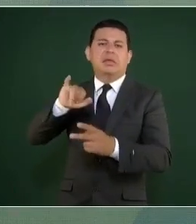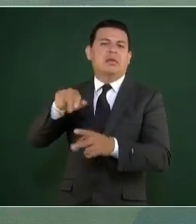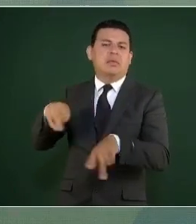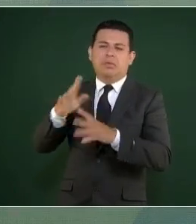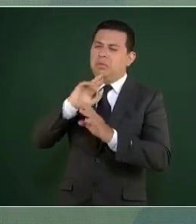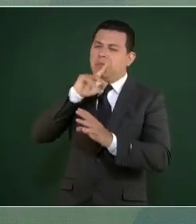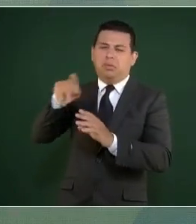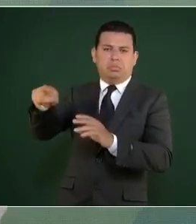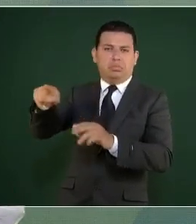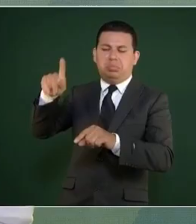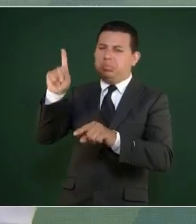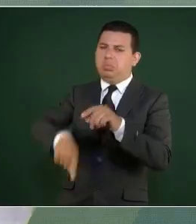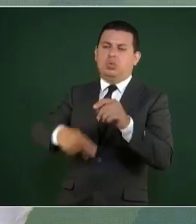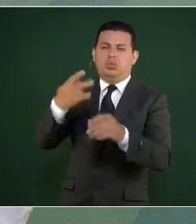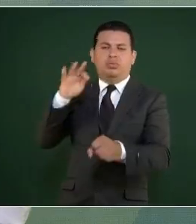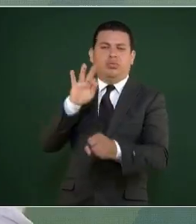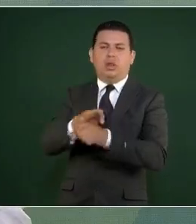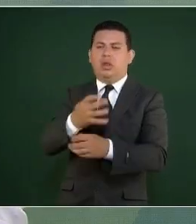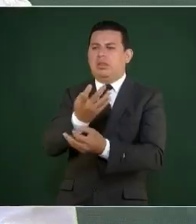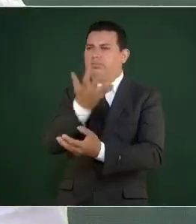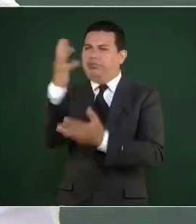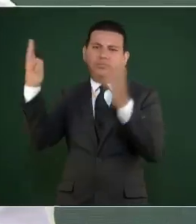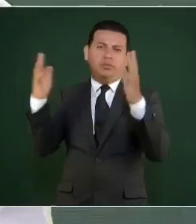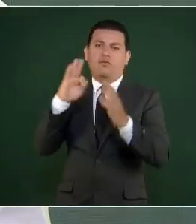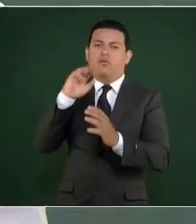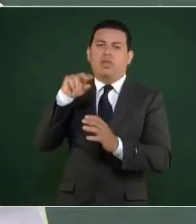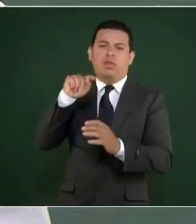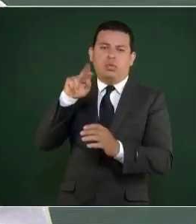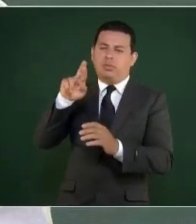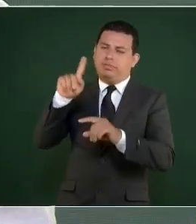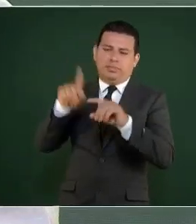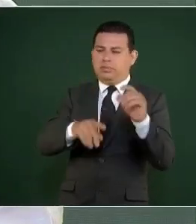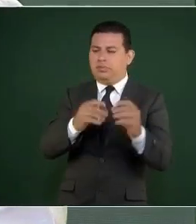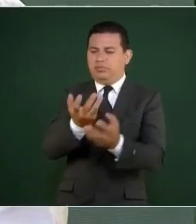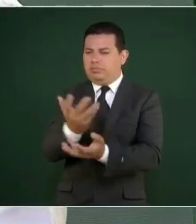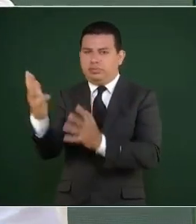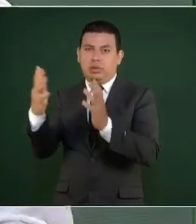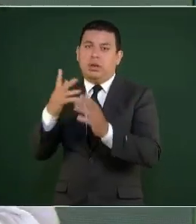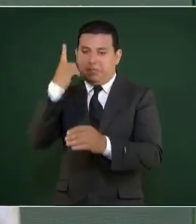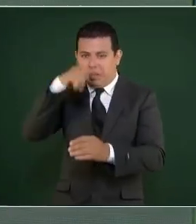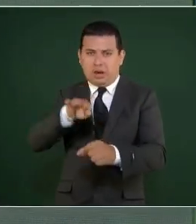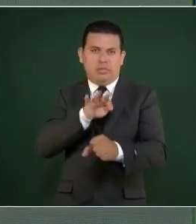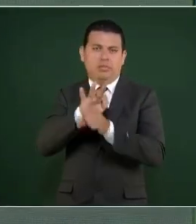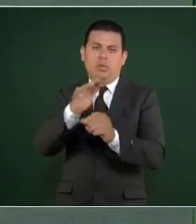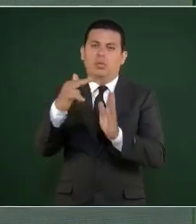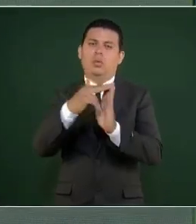Porque si ponemos el plano en el Huatulco,